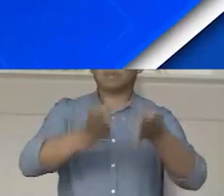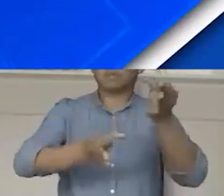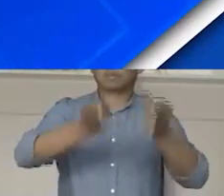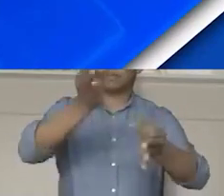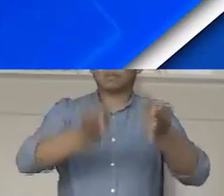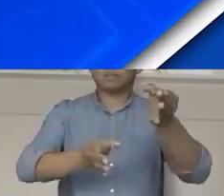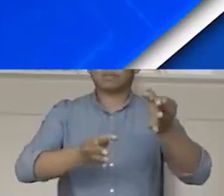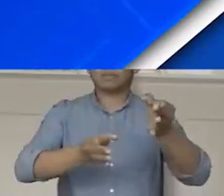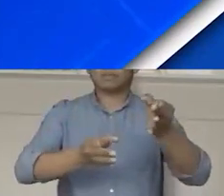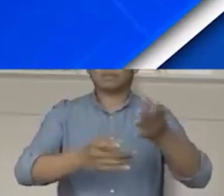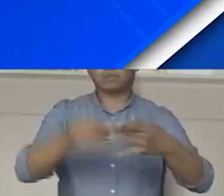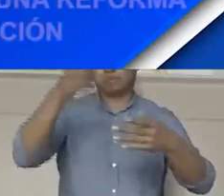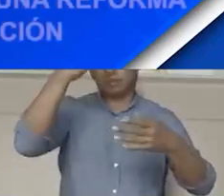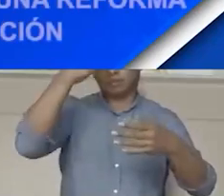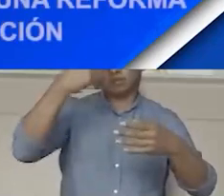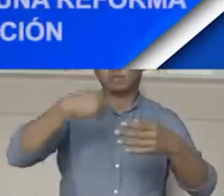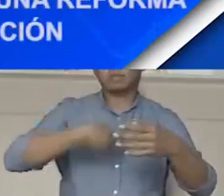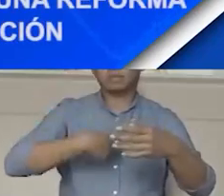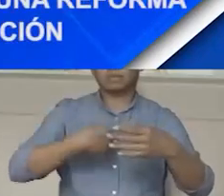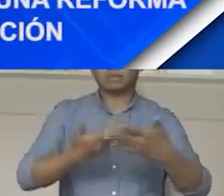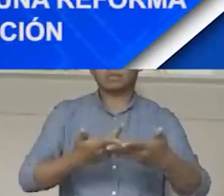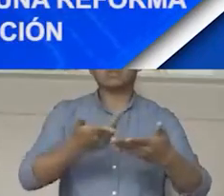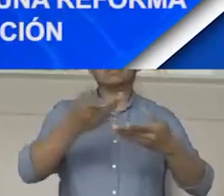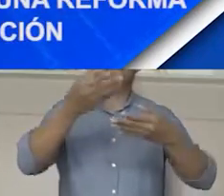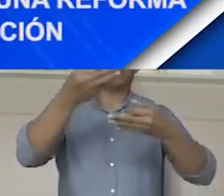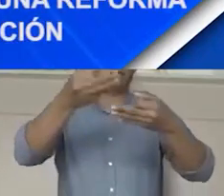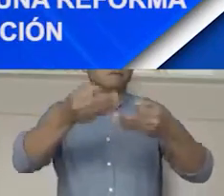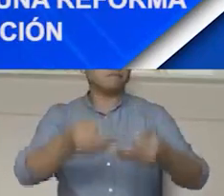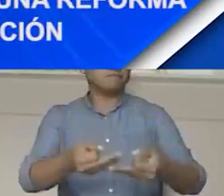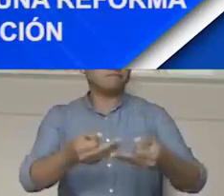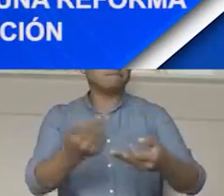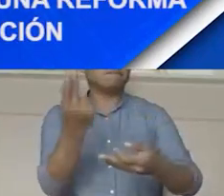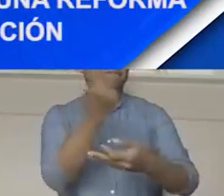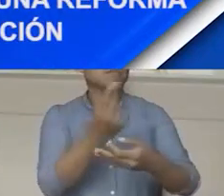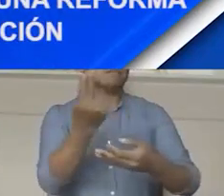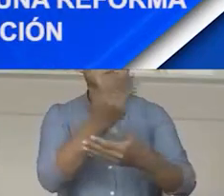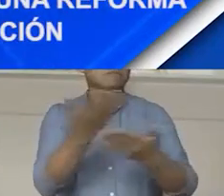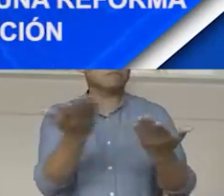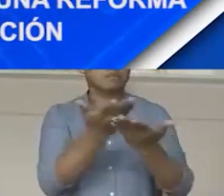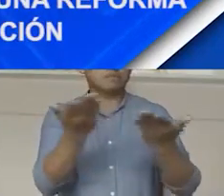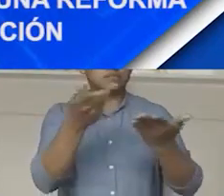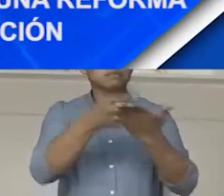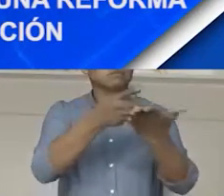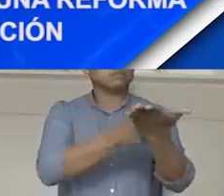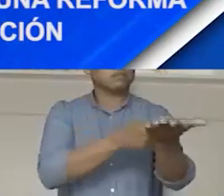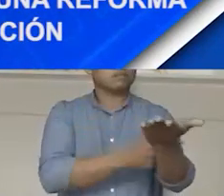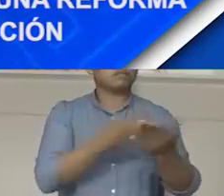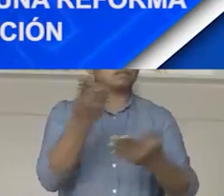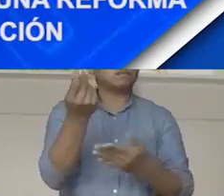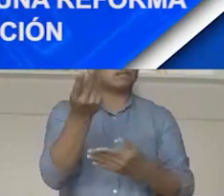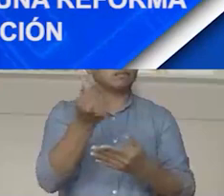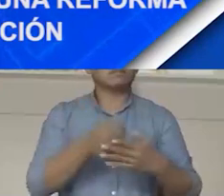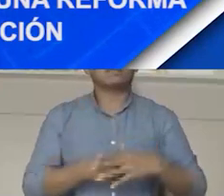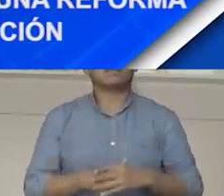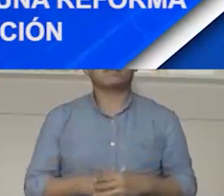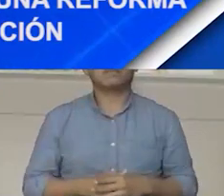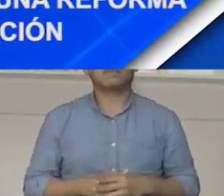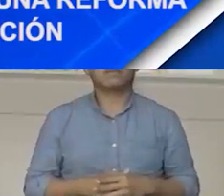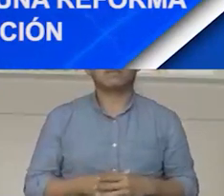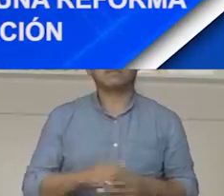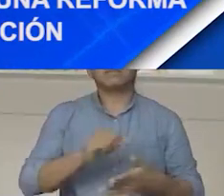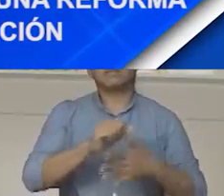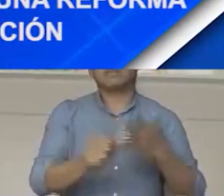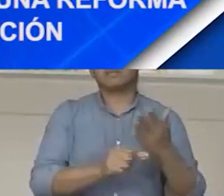Justicia es responsable de la debida utilización de la partida presupuestaria.